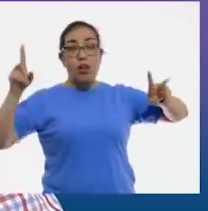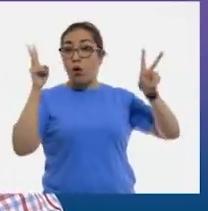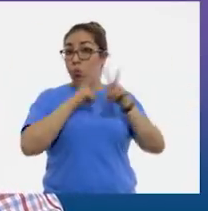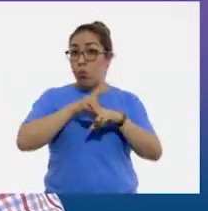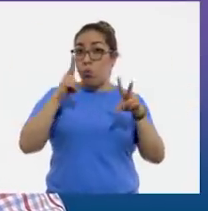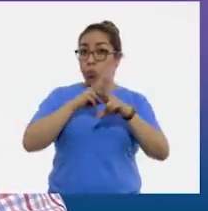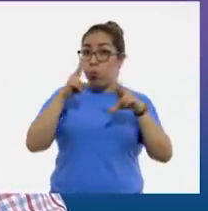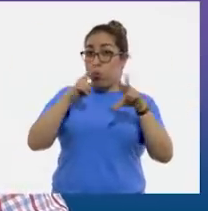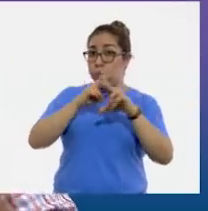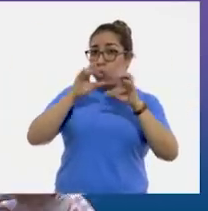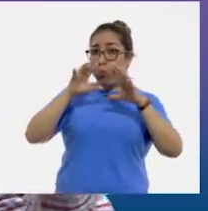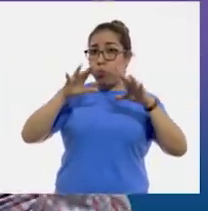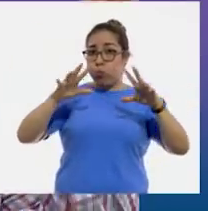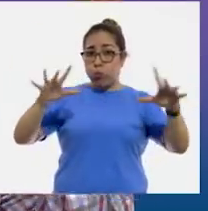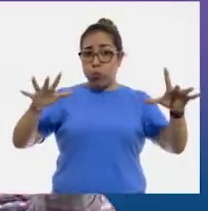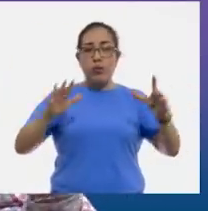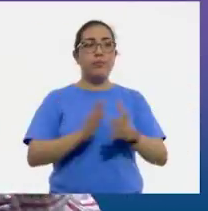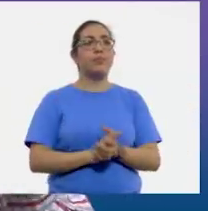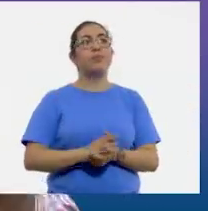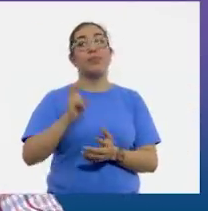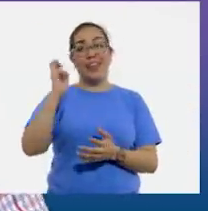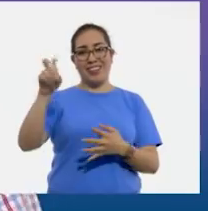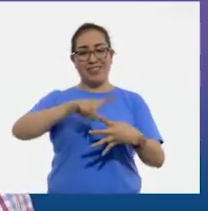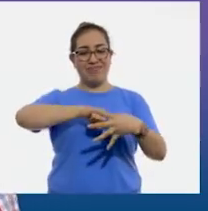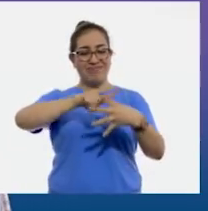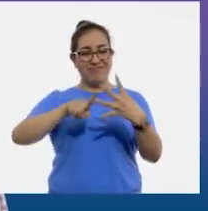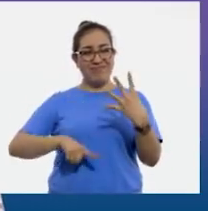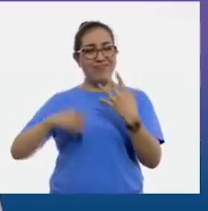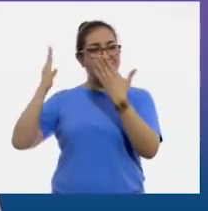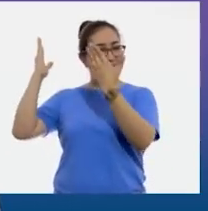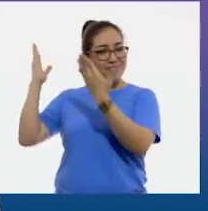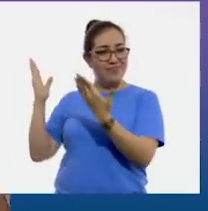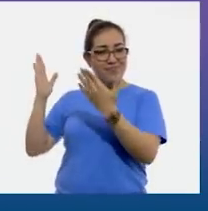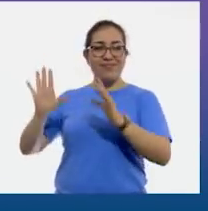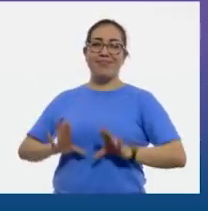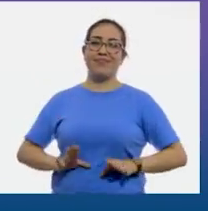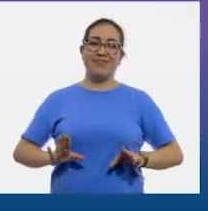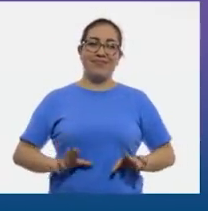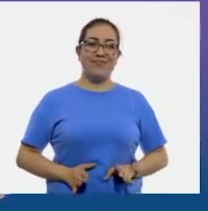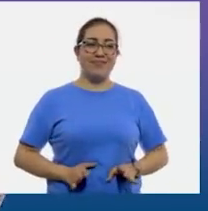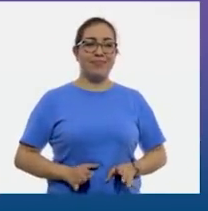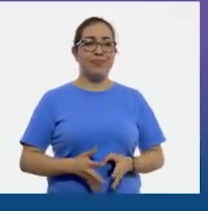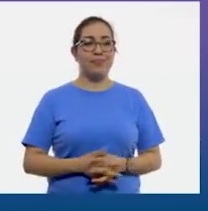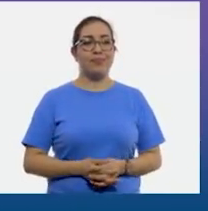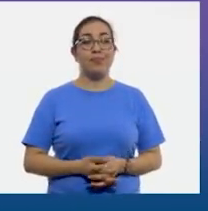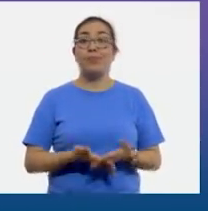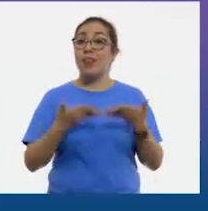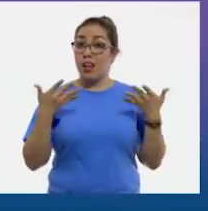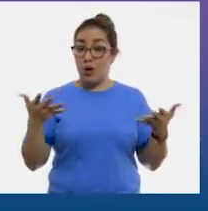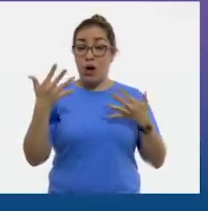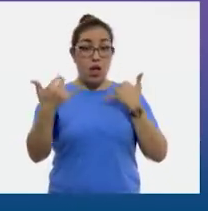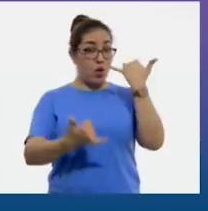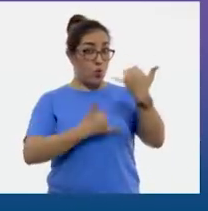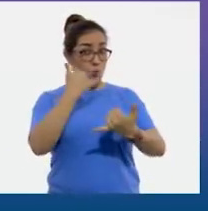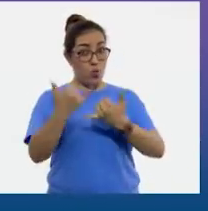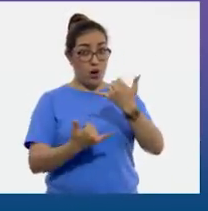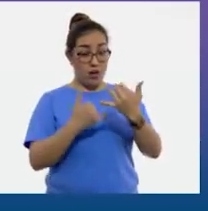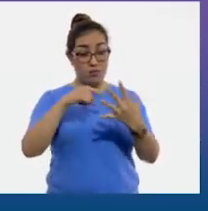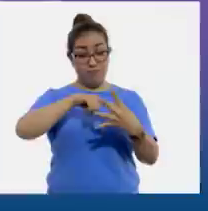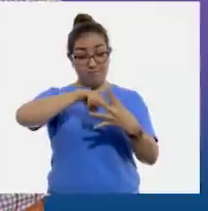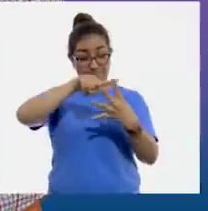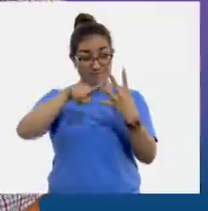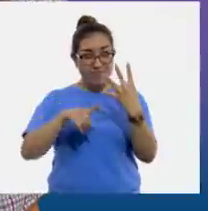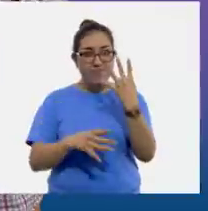viento. Estas son las cualidades del sonido. ¿Qué te parece si ahora jugamos con todas estas